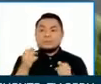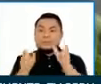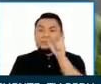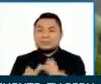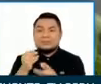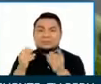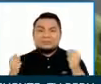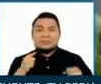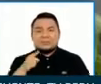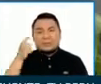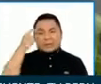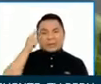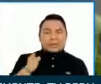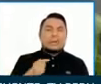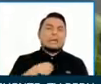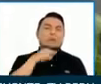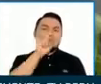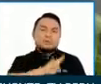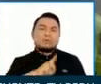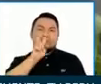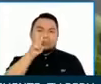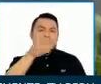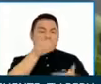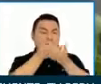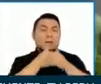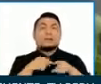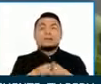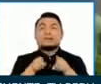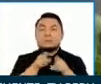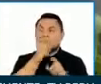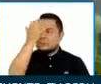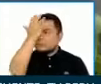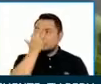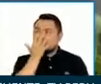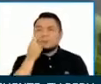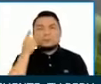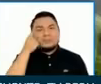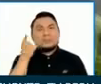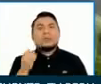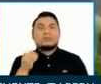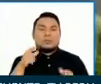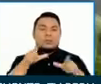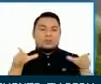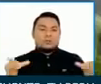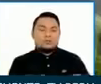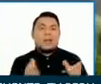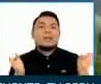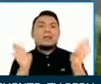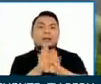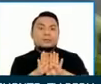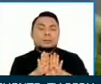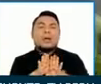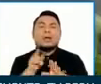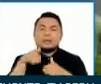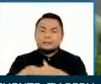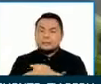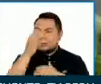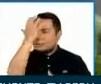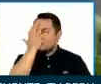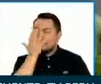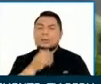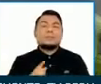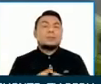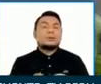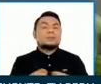circulación de movilidad, el uso de protectores faciales para espacios cerrados, pero sobre todo un llamado de